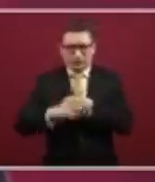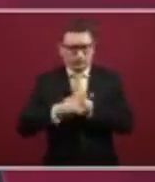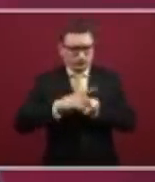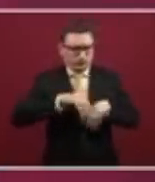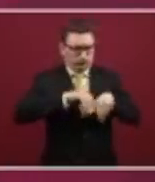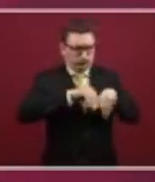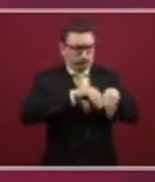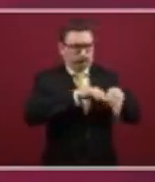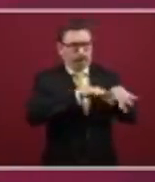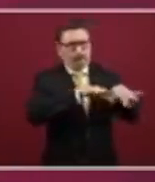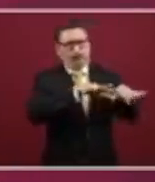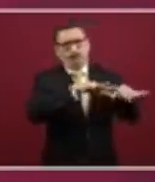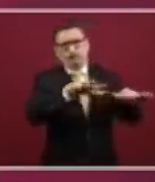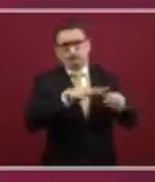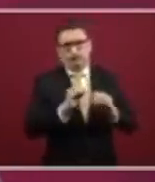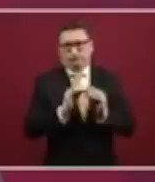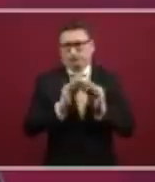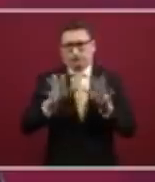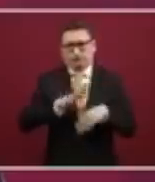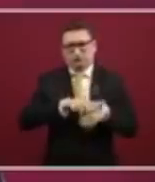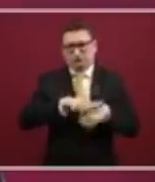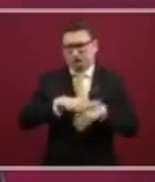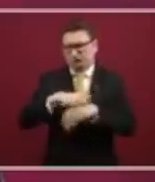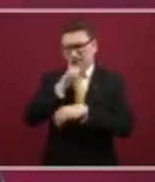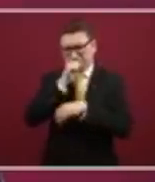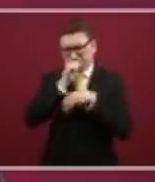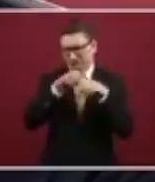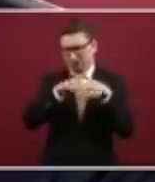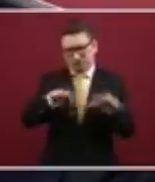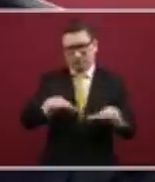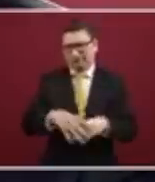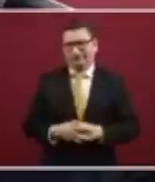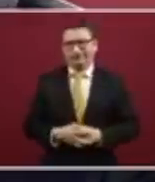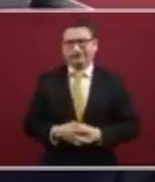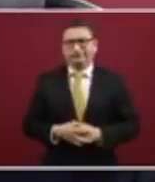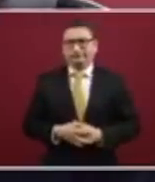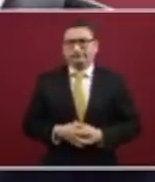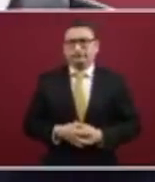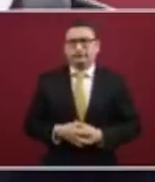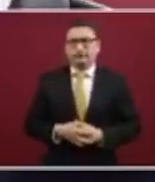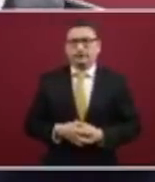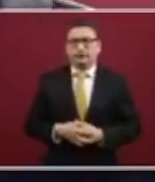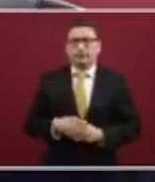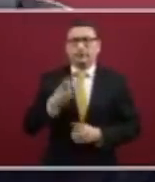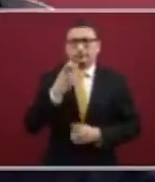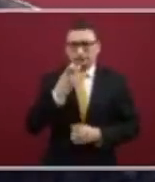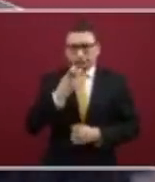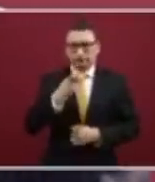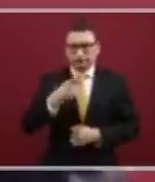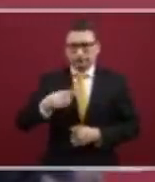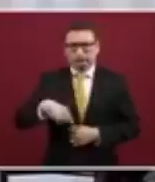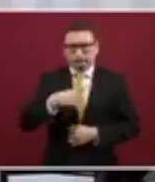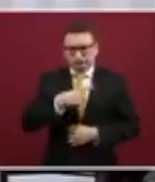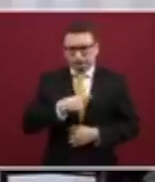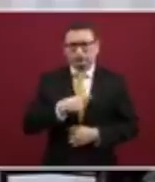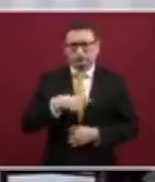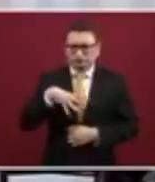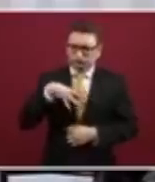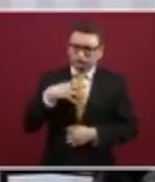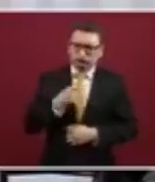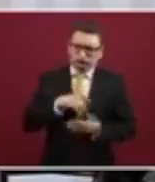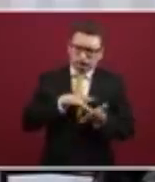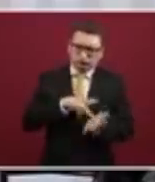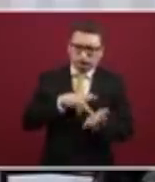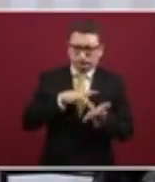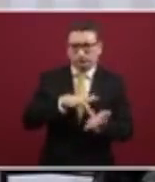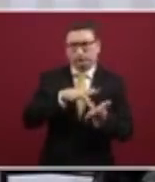desatar esta campaña. Vamos a destinar la mayor parte del tiempo